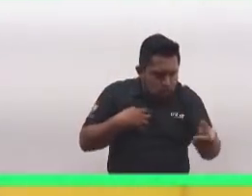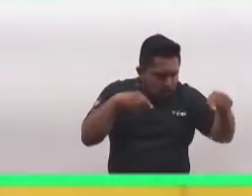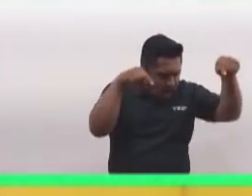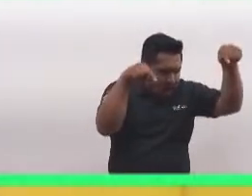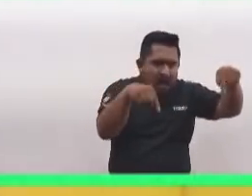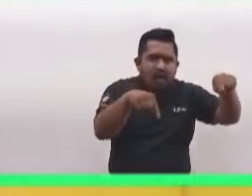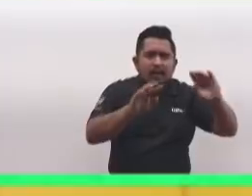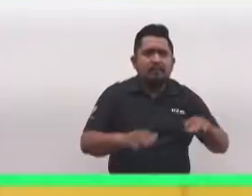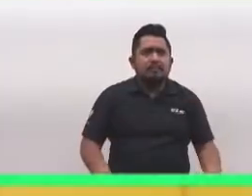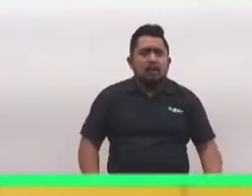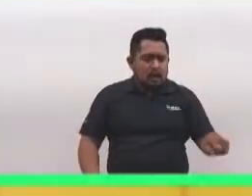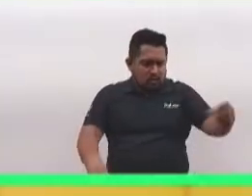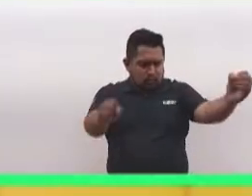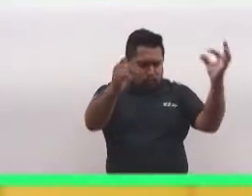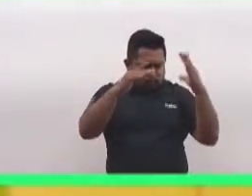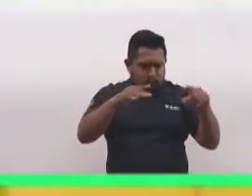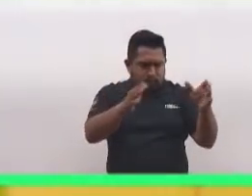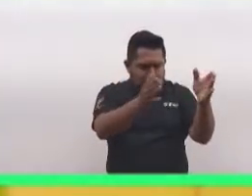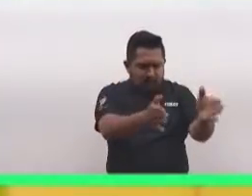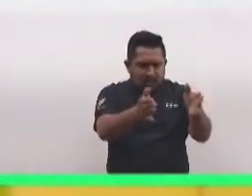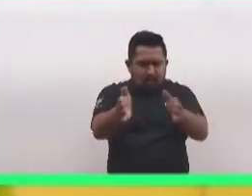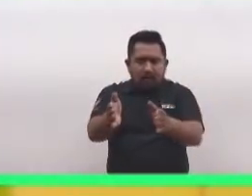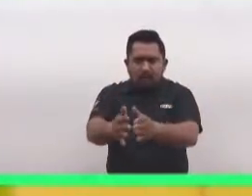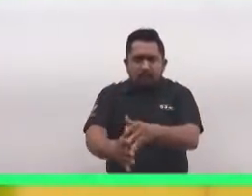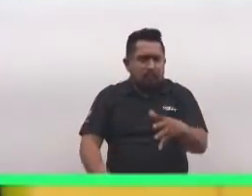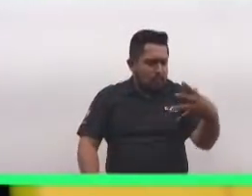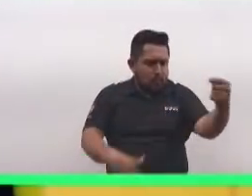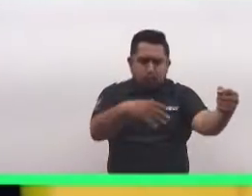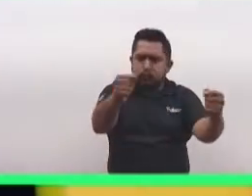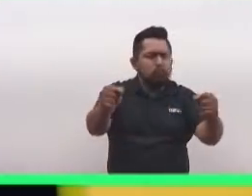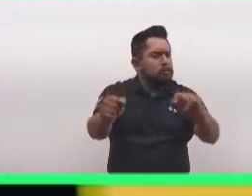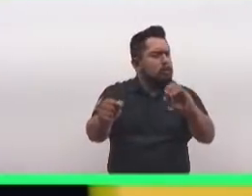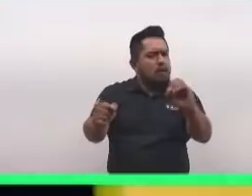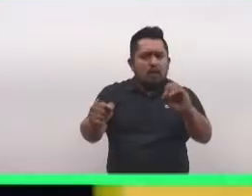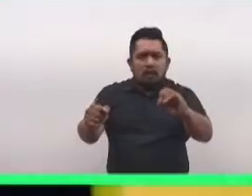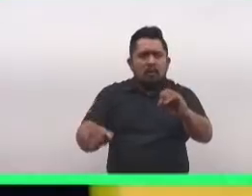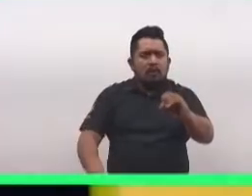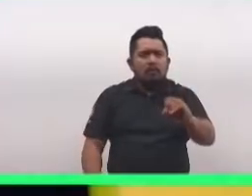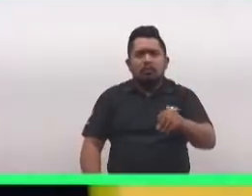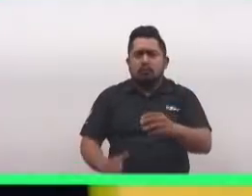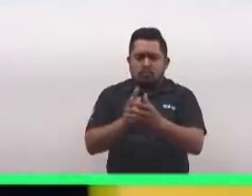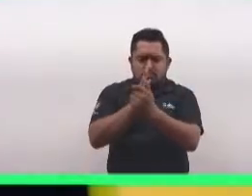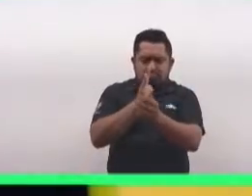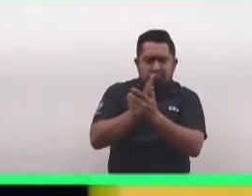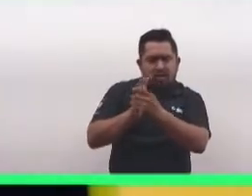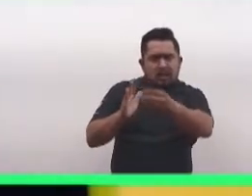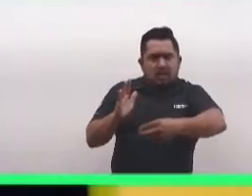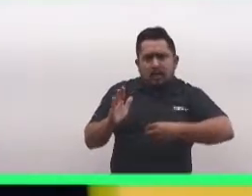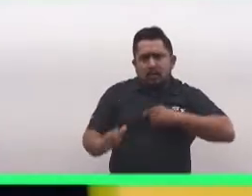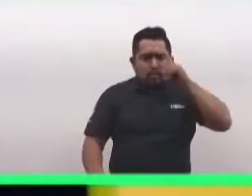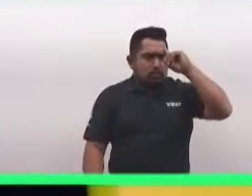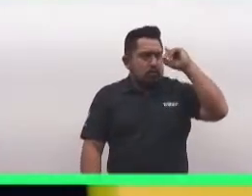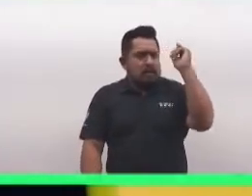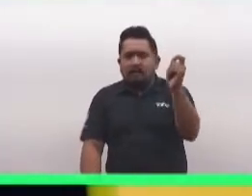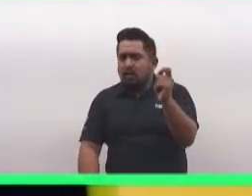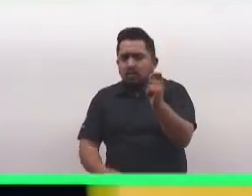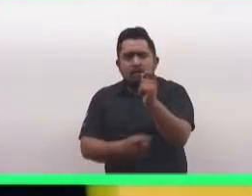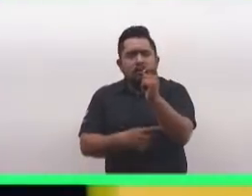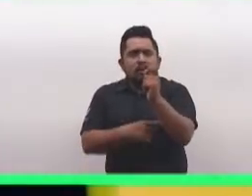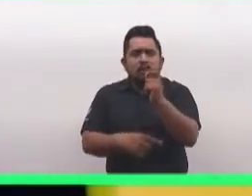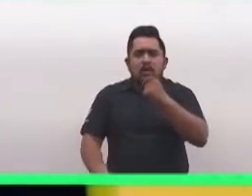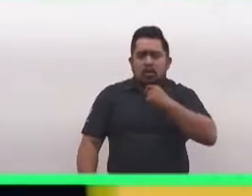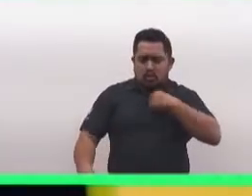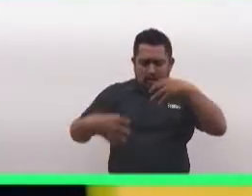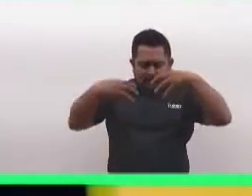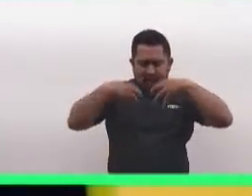los elementos de su bendición ahí están es que no se anida el talento que dios le dio la capacidad que usted tiene el historial